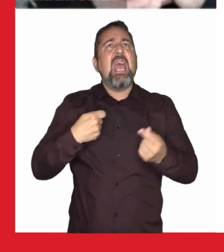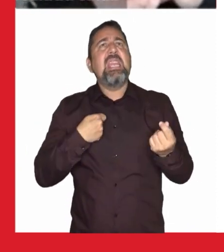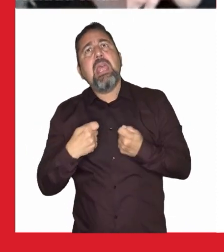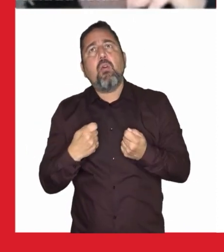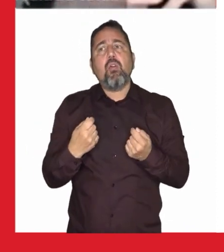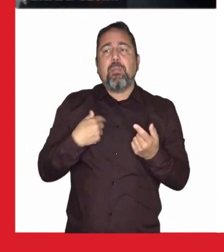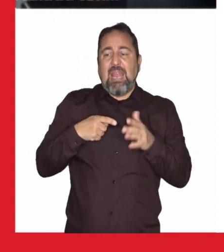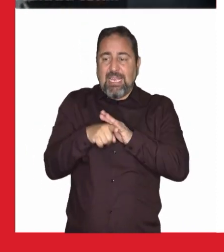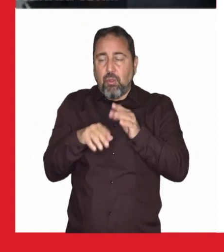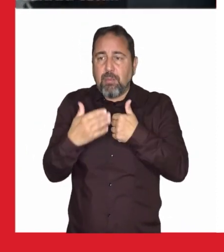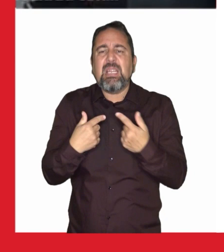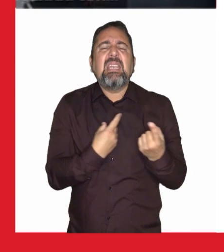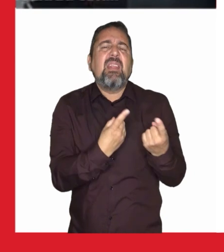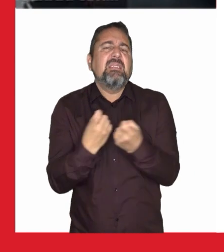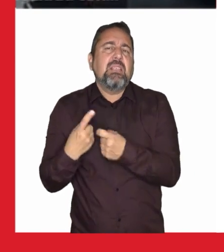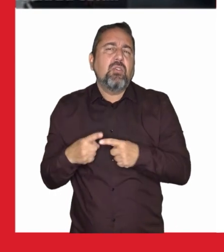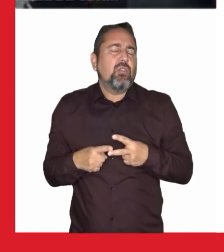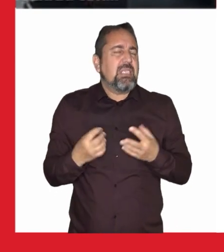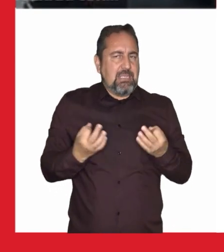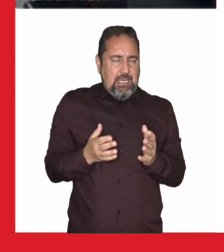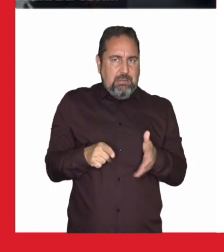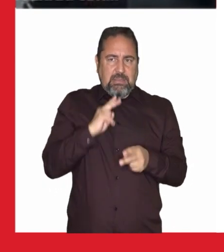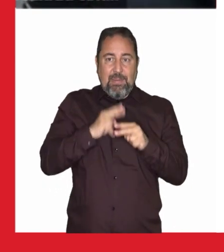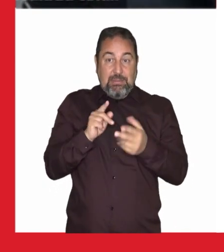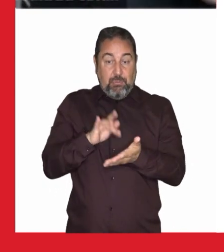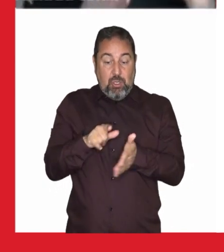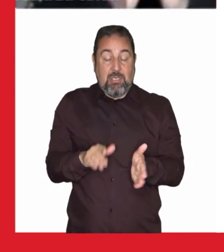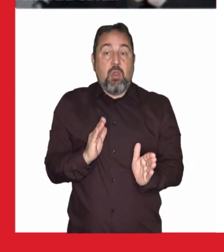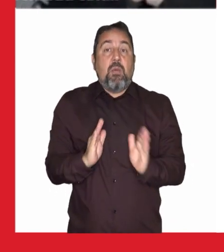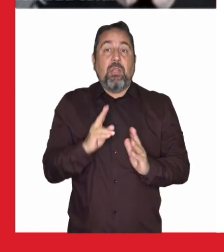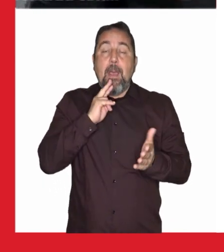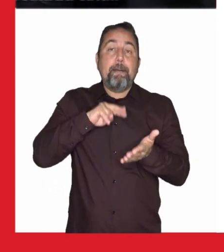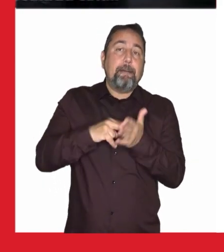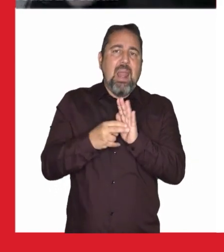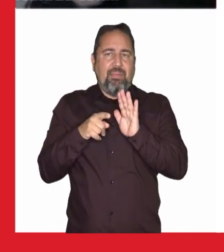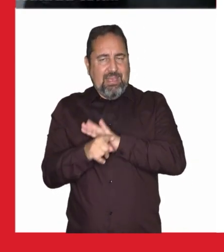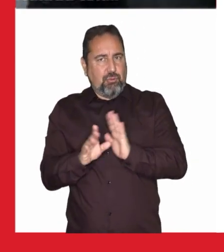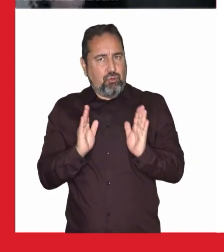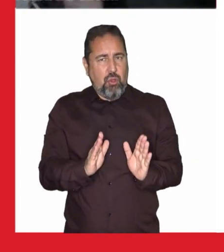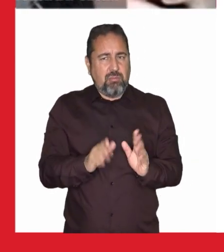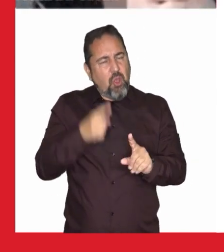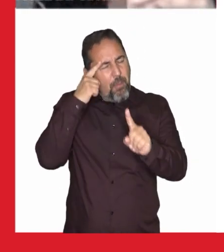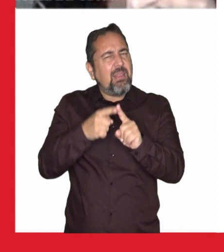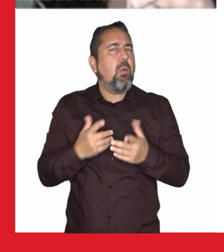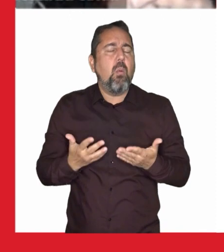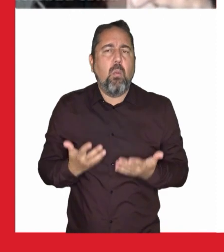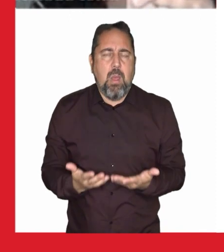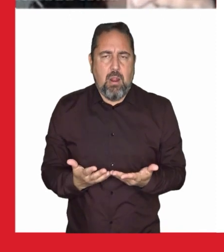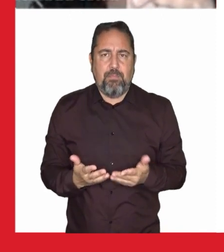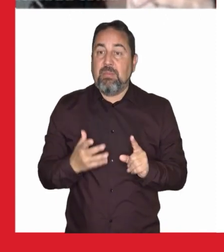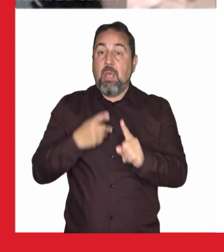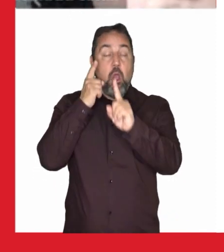tener clara de qué es lo que vuestro negocio va a necesitar para ser gestionado. ¿Vale? Entonces, en esta etapa, en este momento del plan de